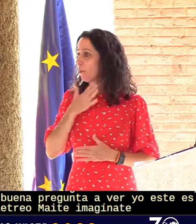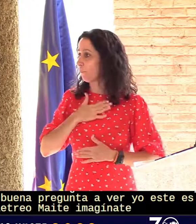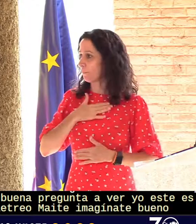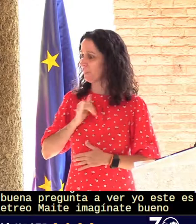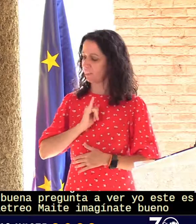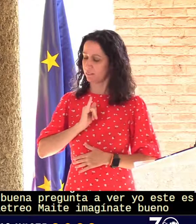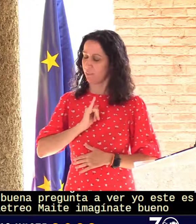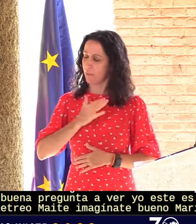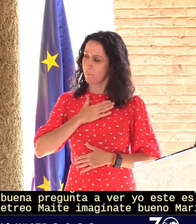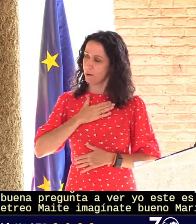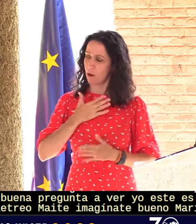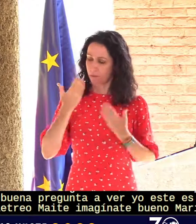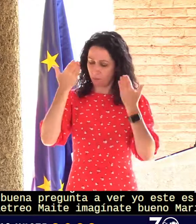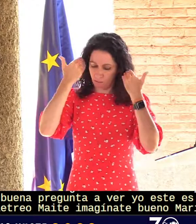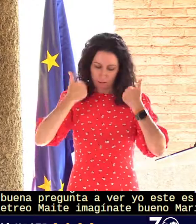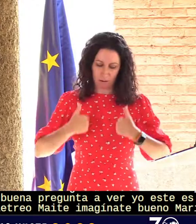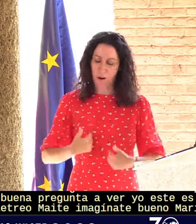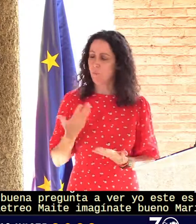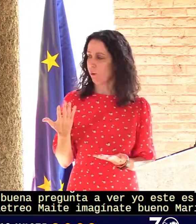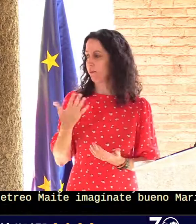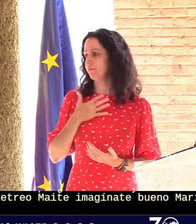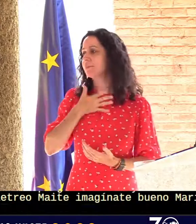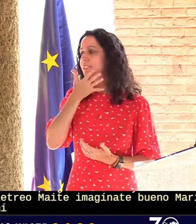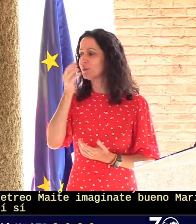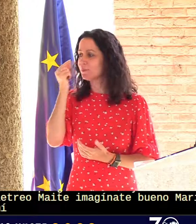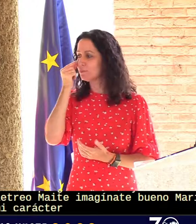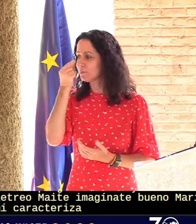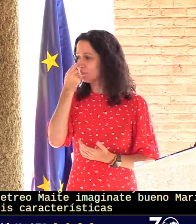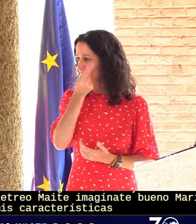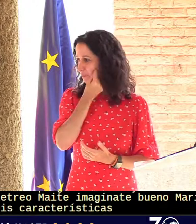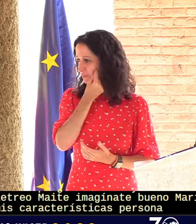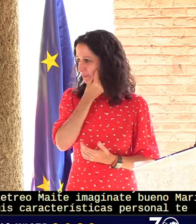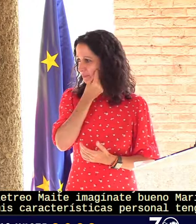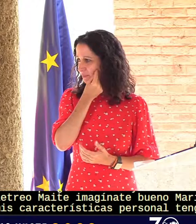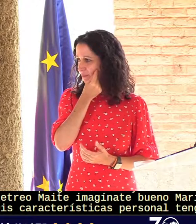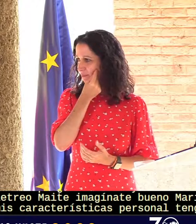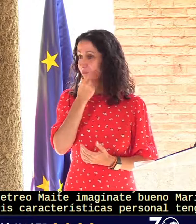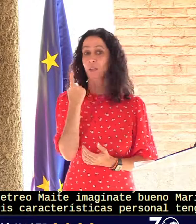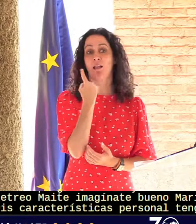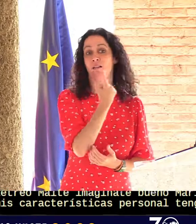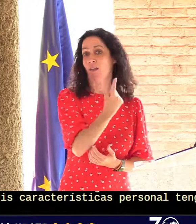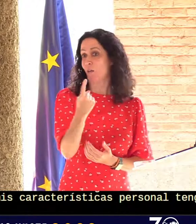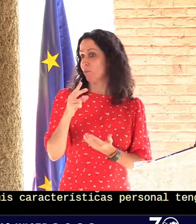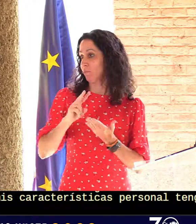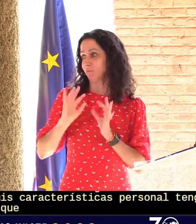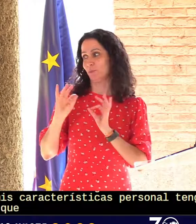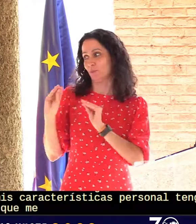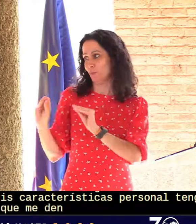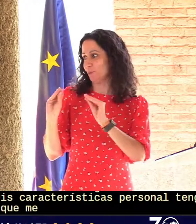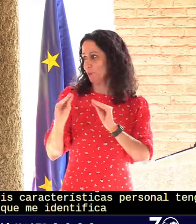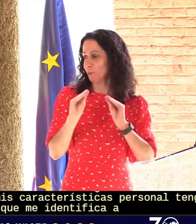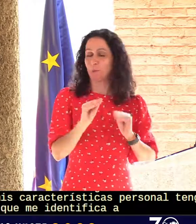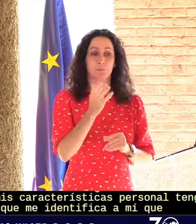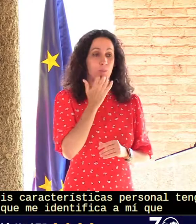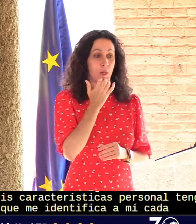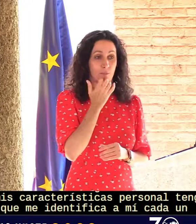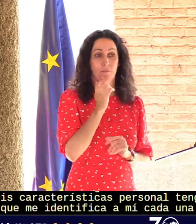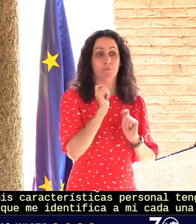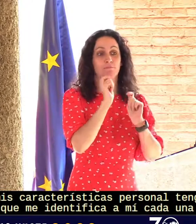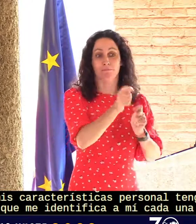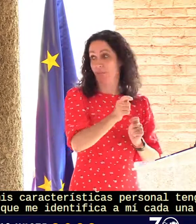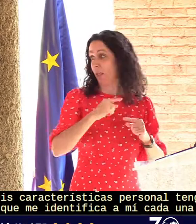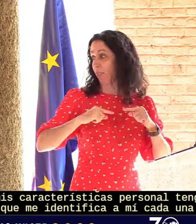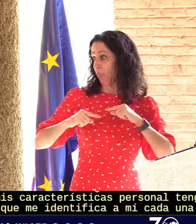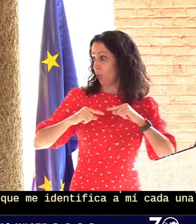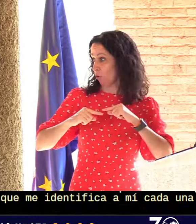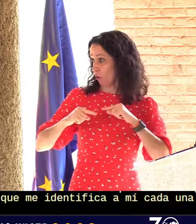bueno María Teresa pero Maite y yo por mis características personal tengo un signo que es este vale que me identifica a mí cada una tiene el suyo